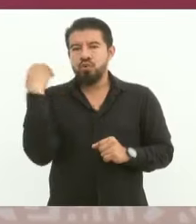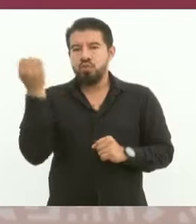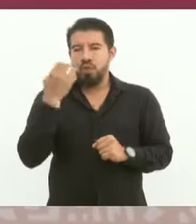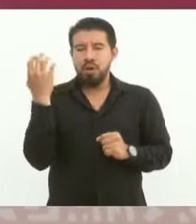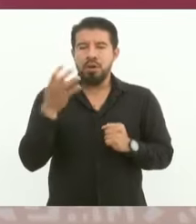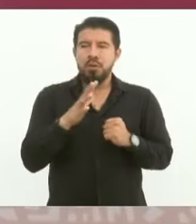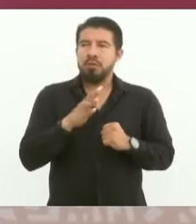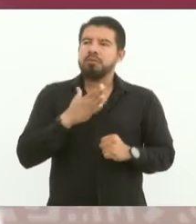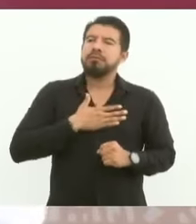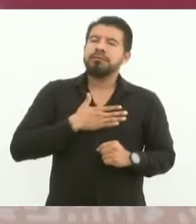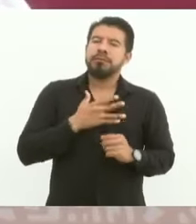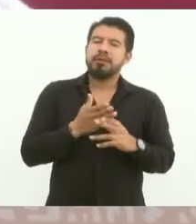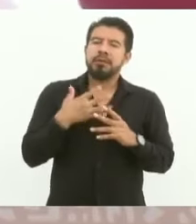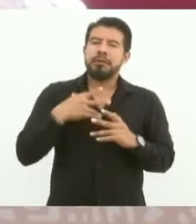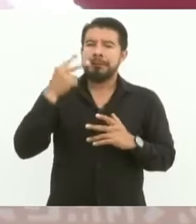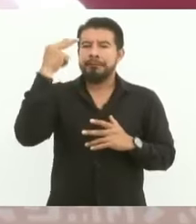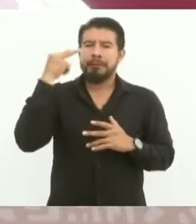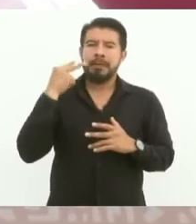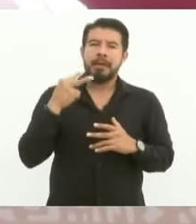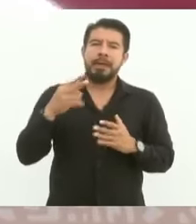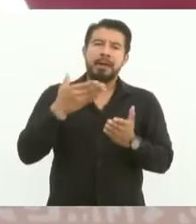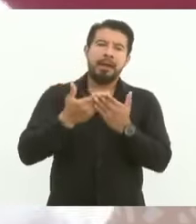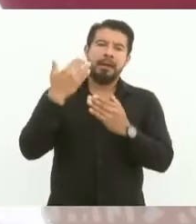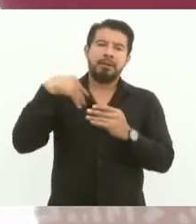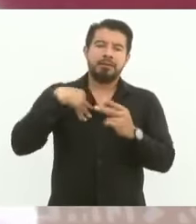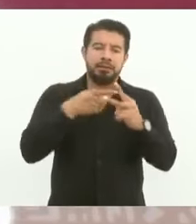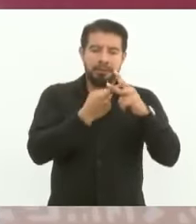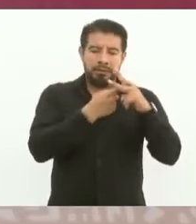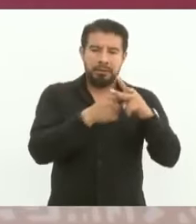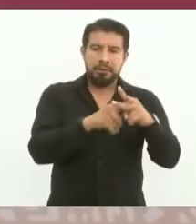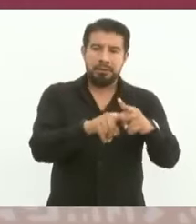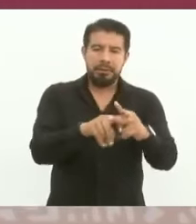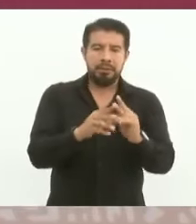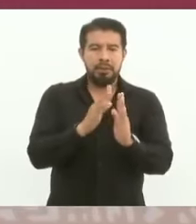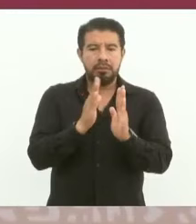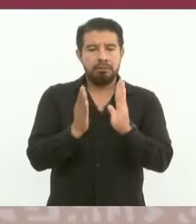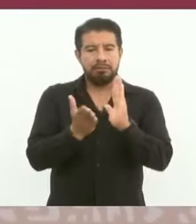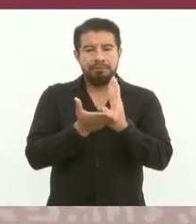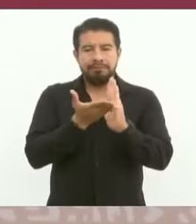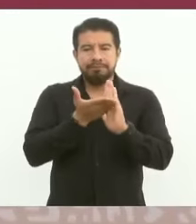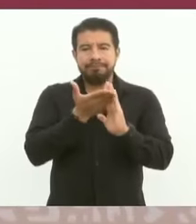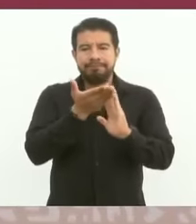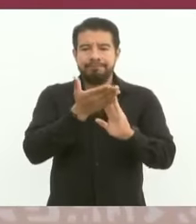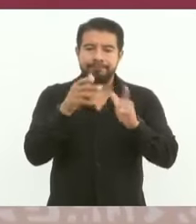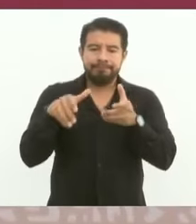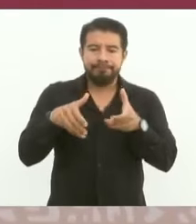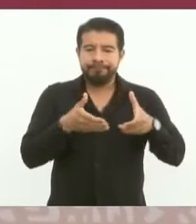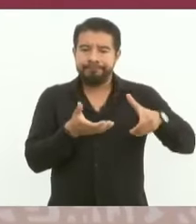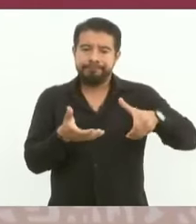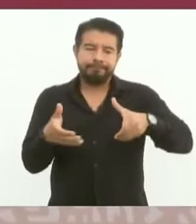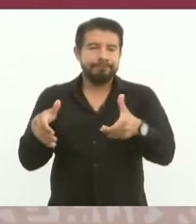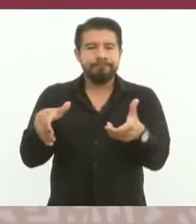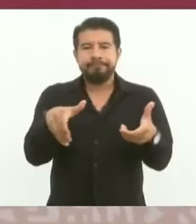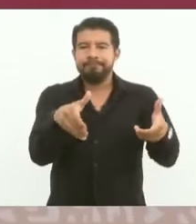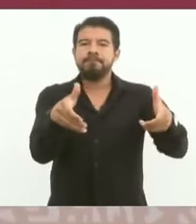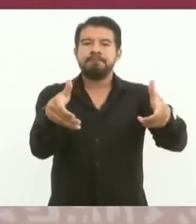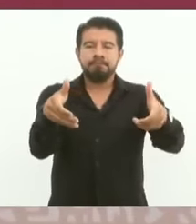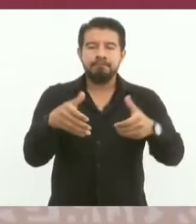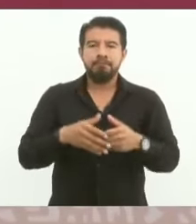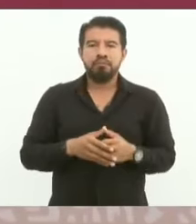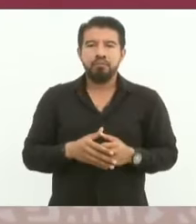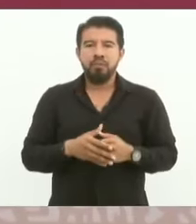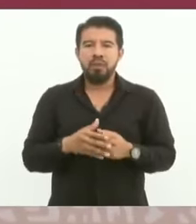viajar cuando empezaban a construirse las carreteras, porque